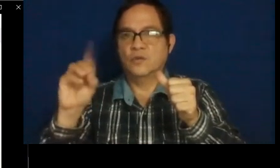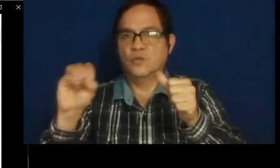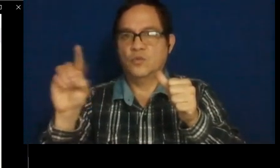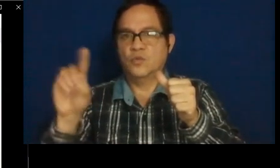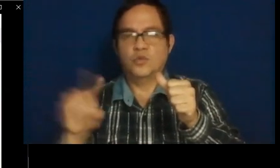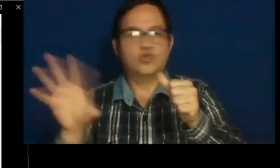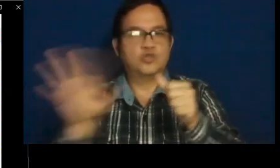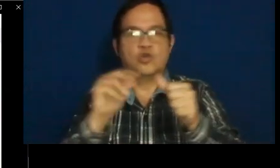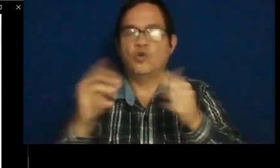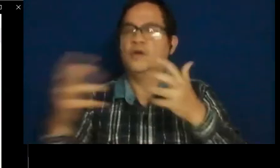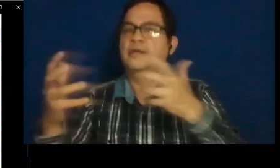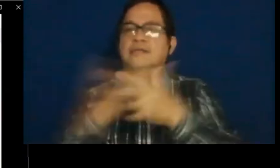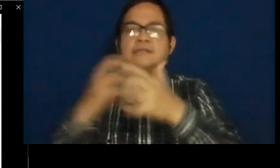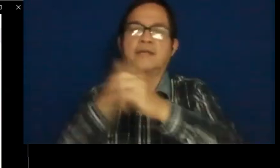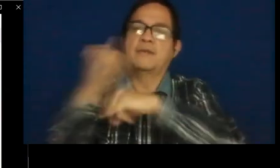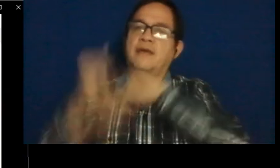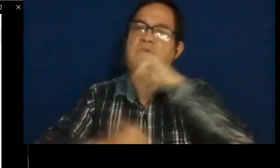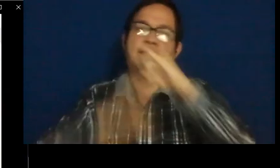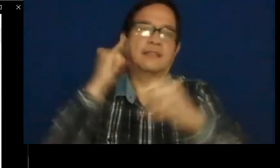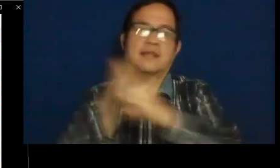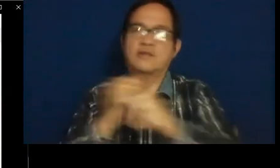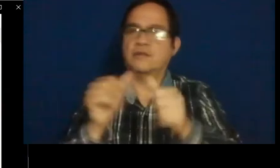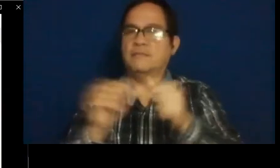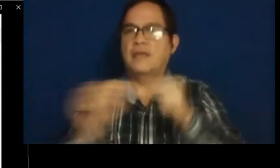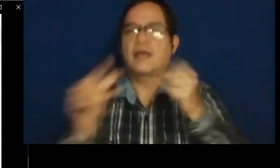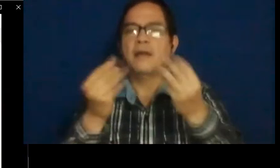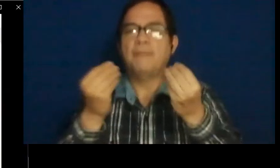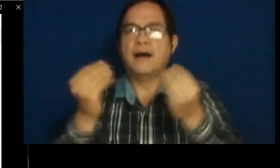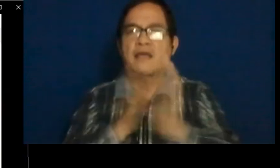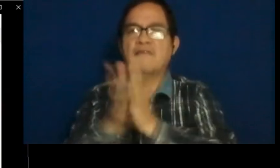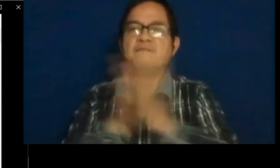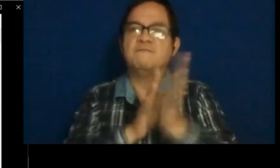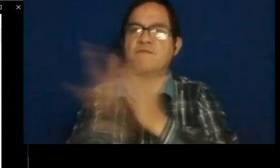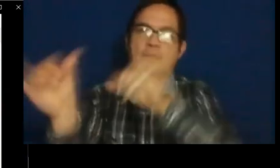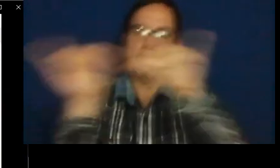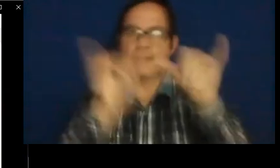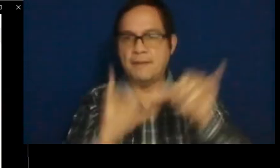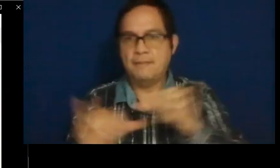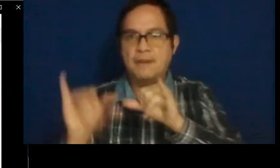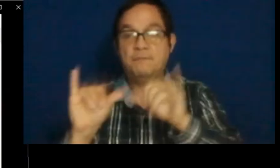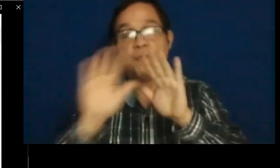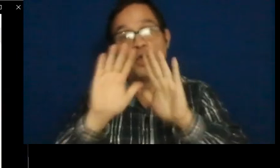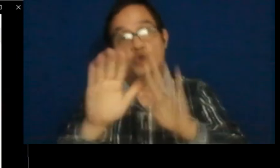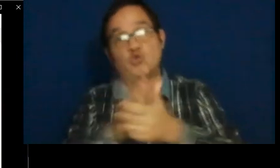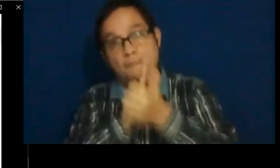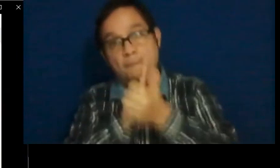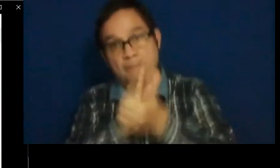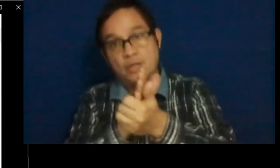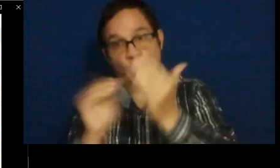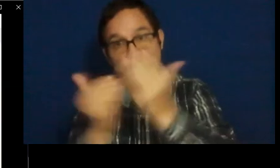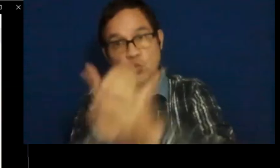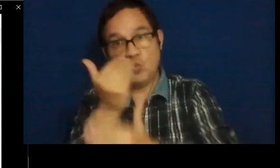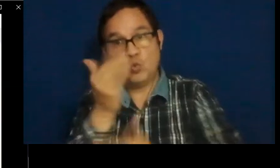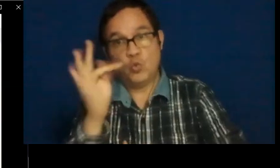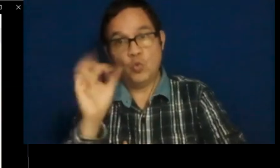manejar, digamos que una uniformidad en el informe, ¿vale? Bien, el método newtoniano. ¿Qué es el